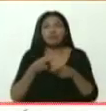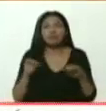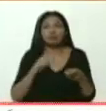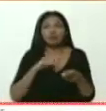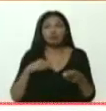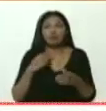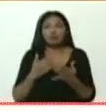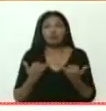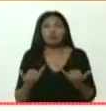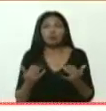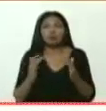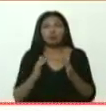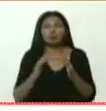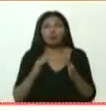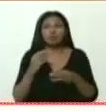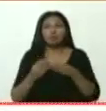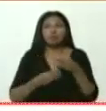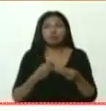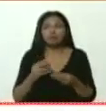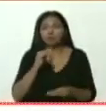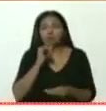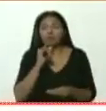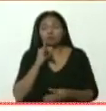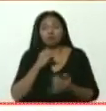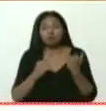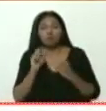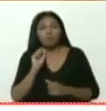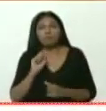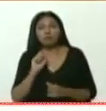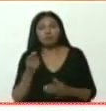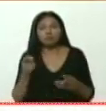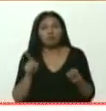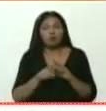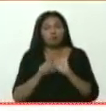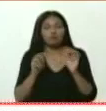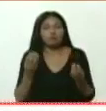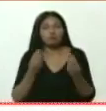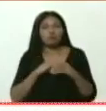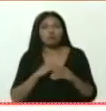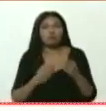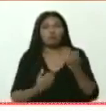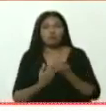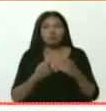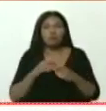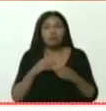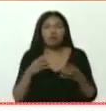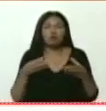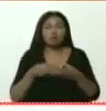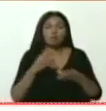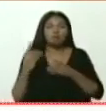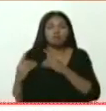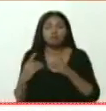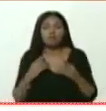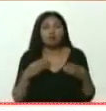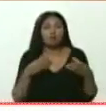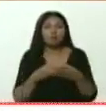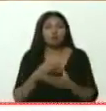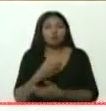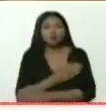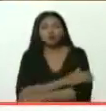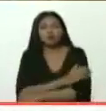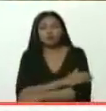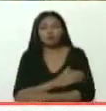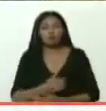Nosotros a esta hora se genera información de último minuto como parte de los acuerdos establecidos en la mesa de diálogo entre gobierno y oposición.